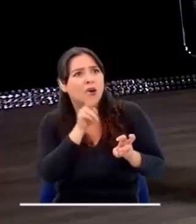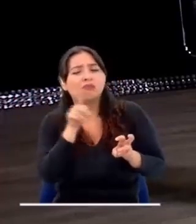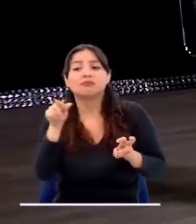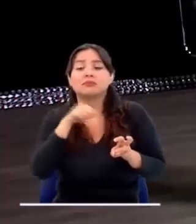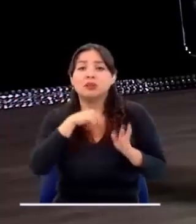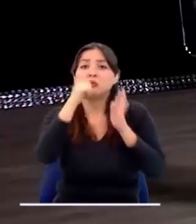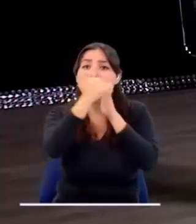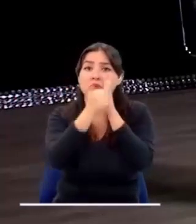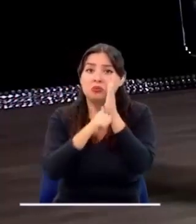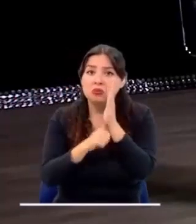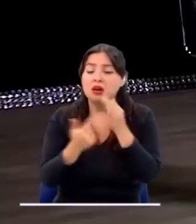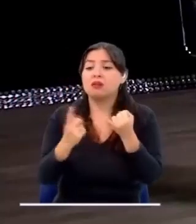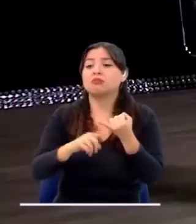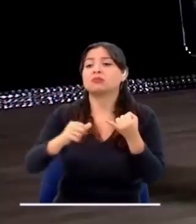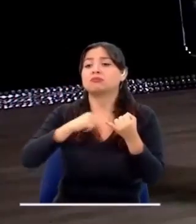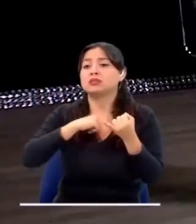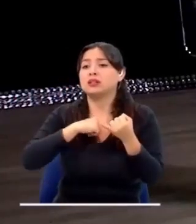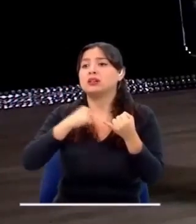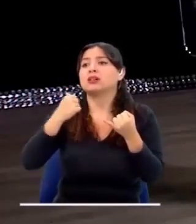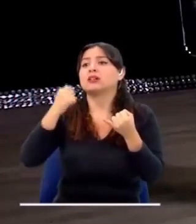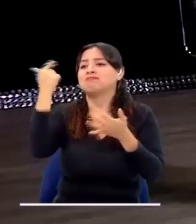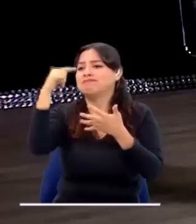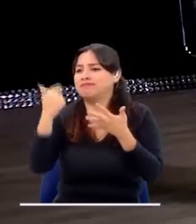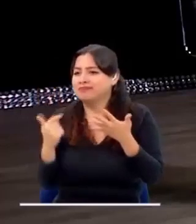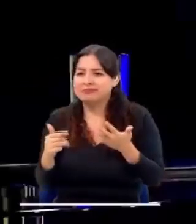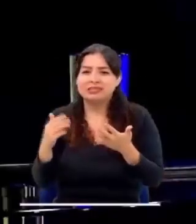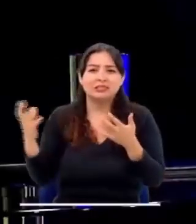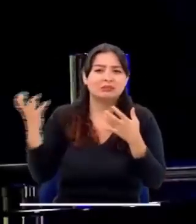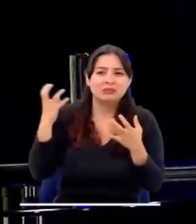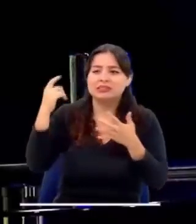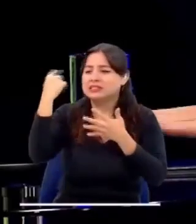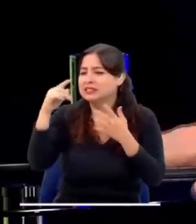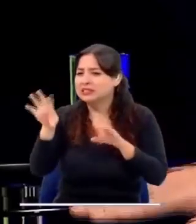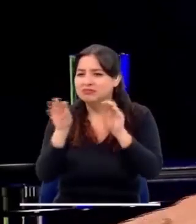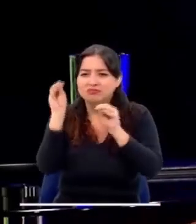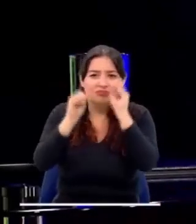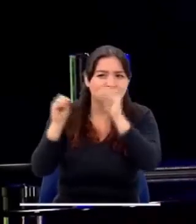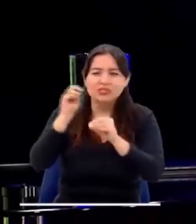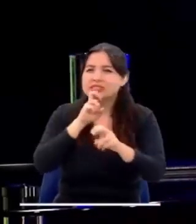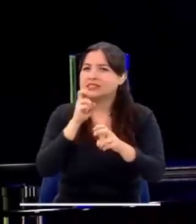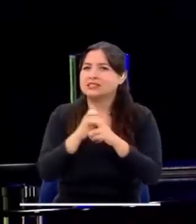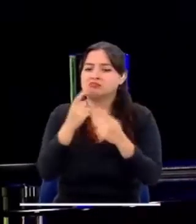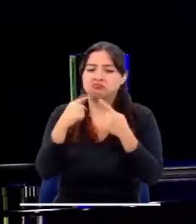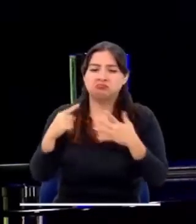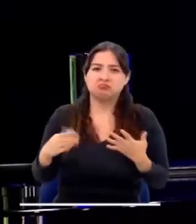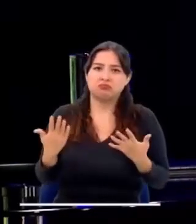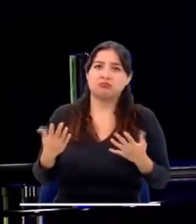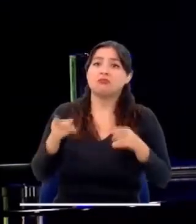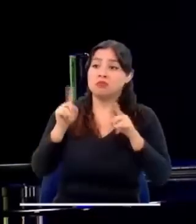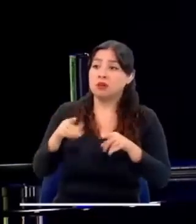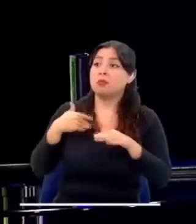programar. También estamos llegando con una cosa que a mí me parece increíble, es que tenemos el embalse, lo vemos desde